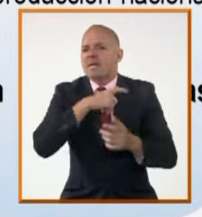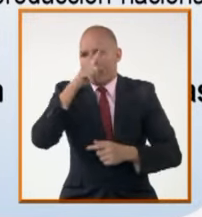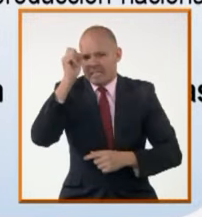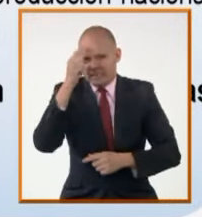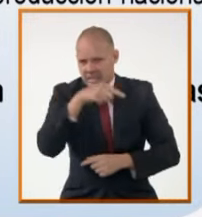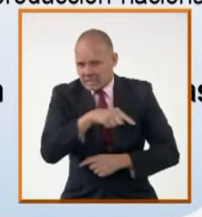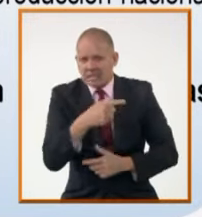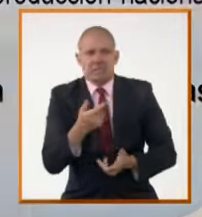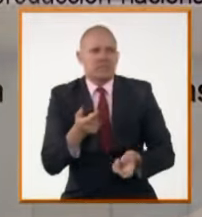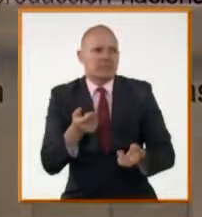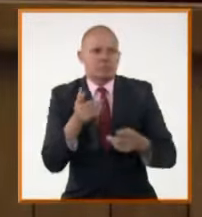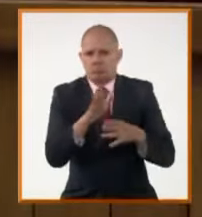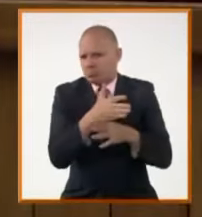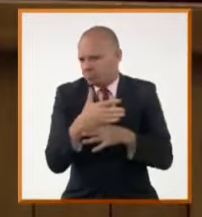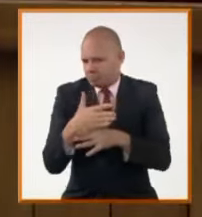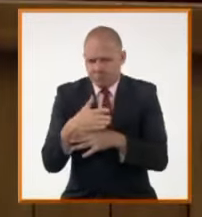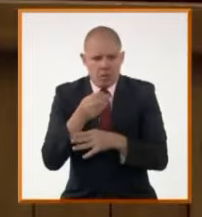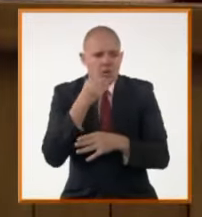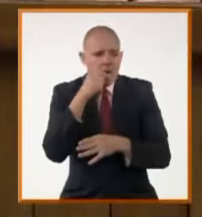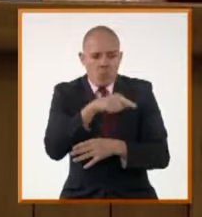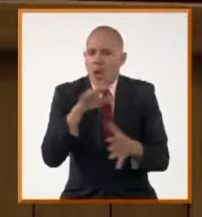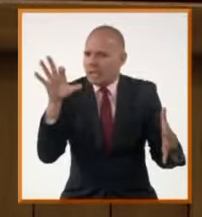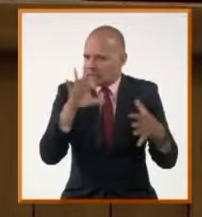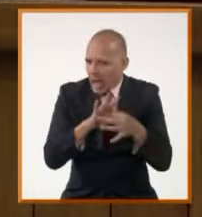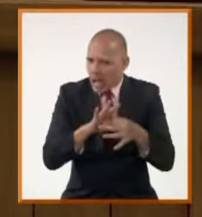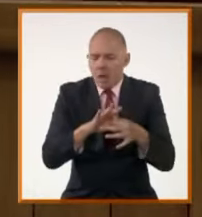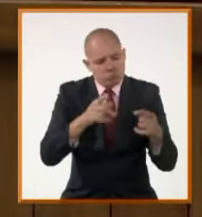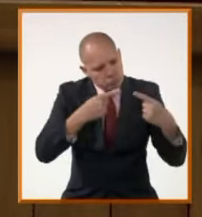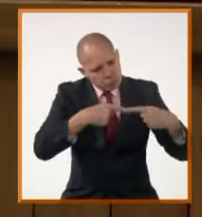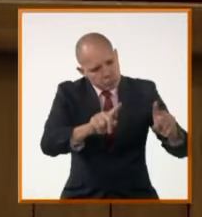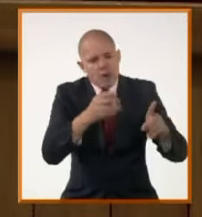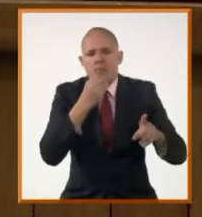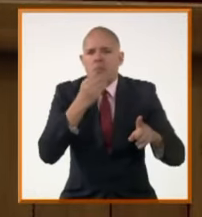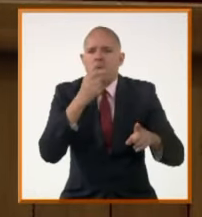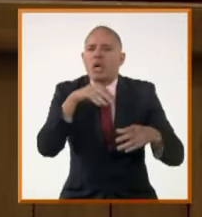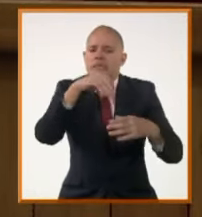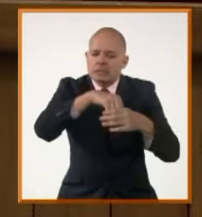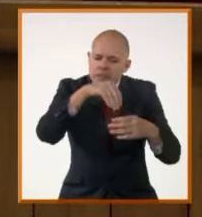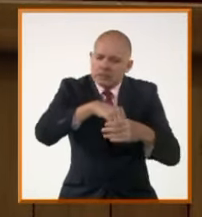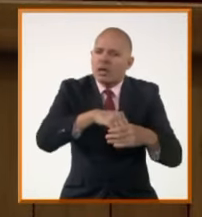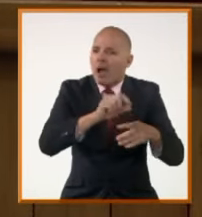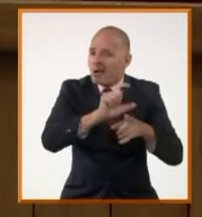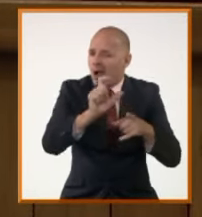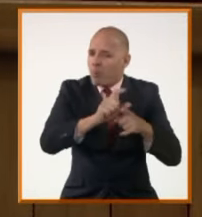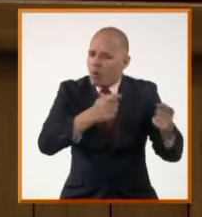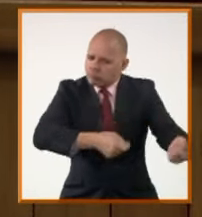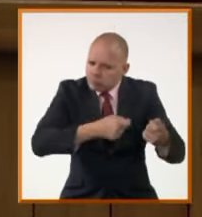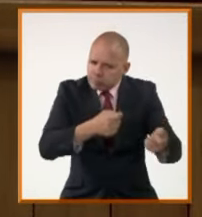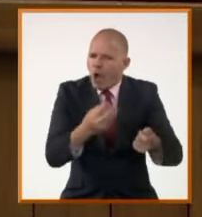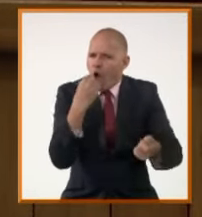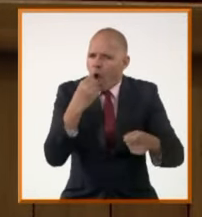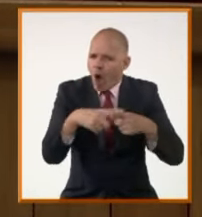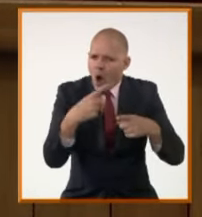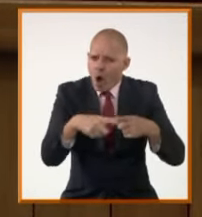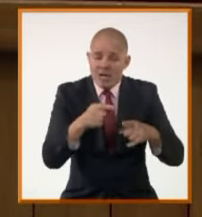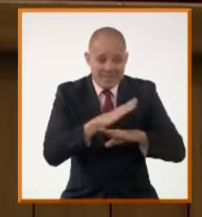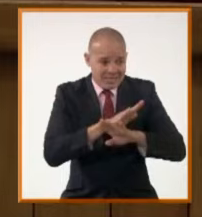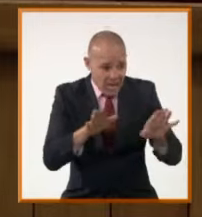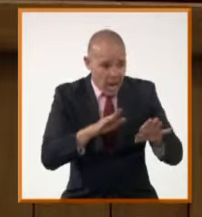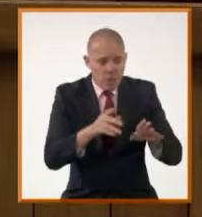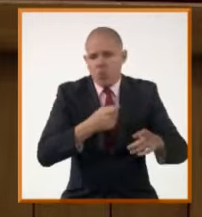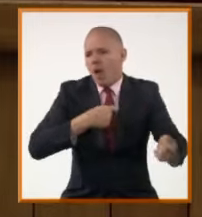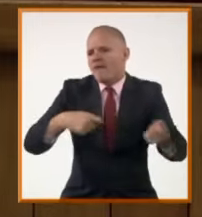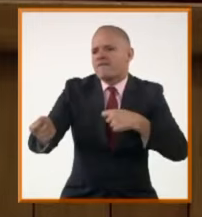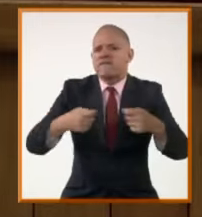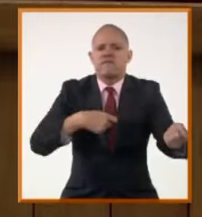esas capacidades y empezar a producir y distribuir las utilidades entre los socios. Y el